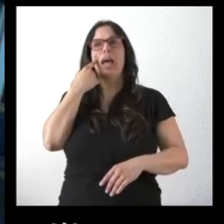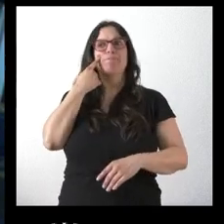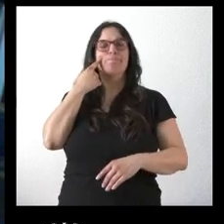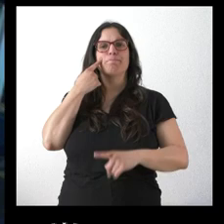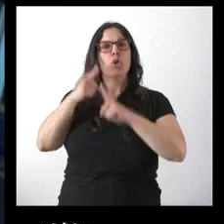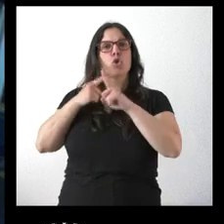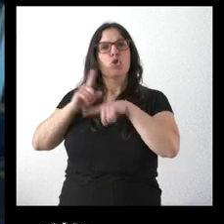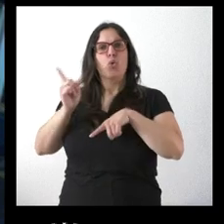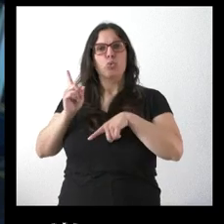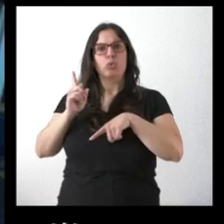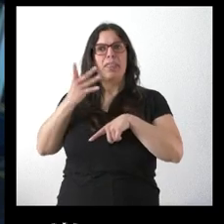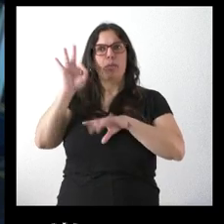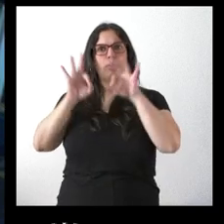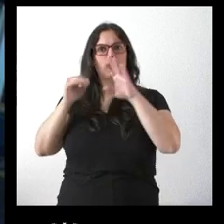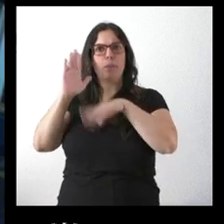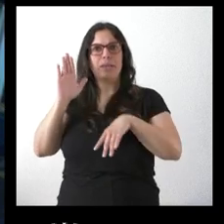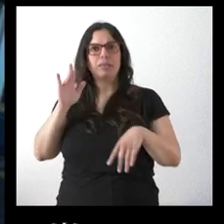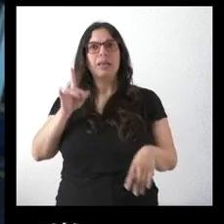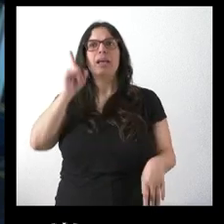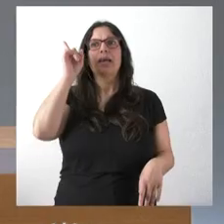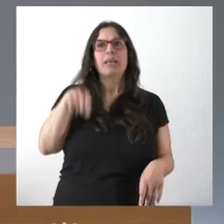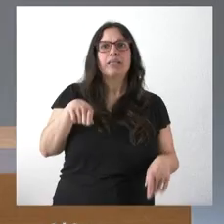que se incorpore.